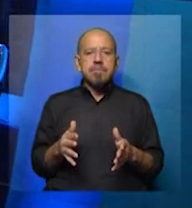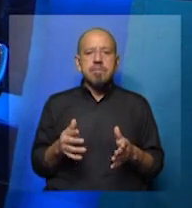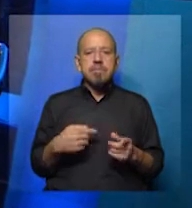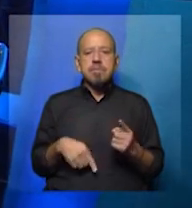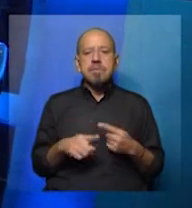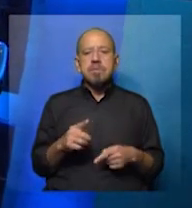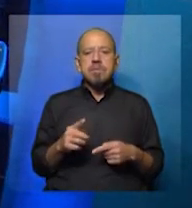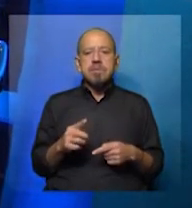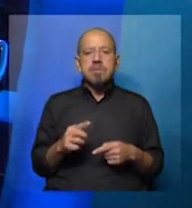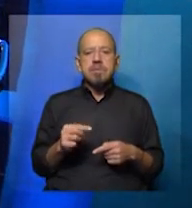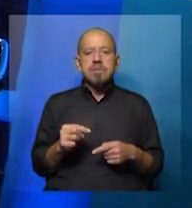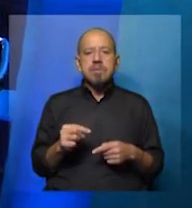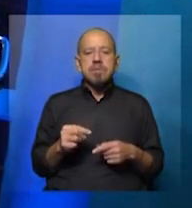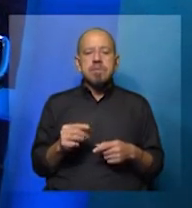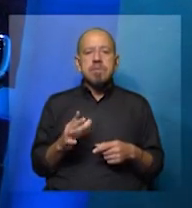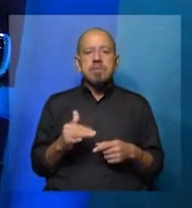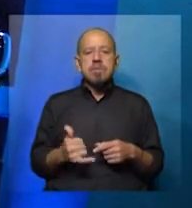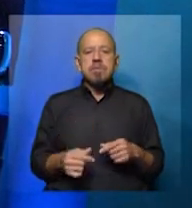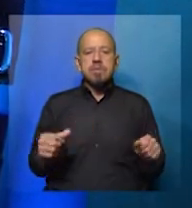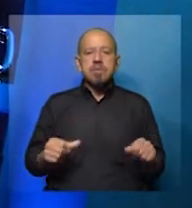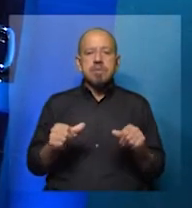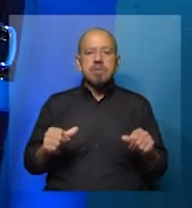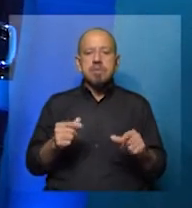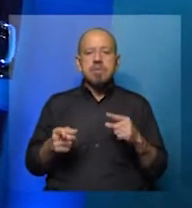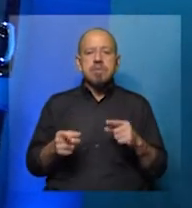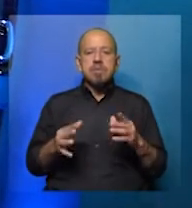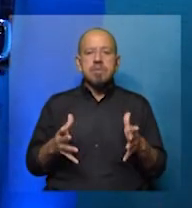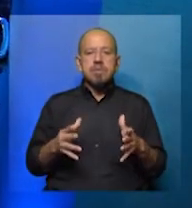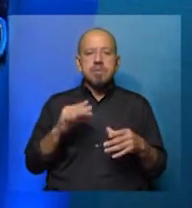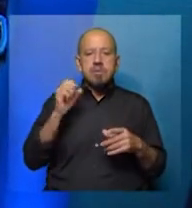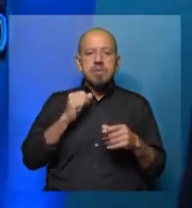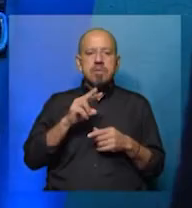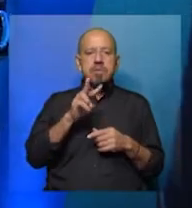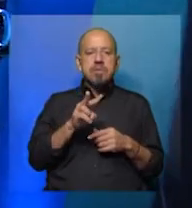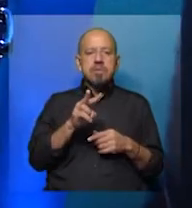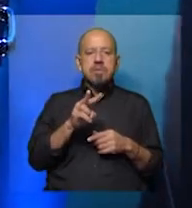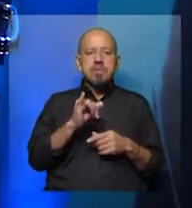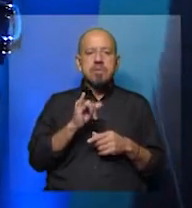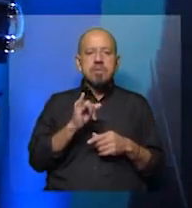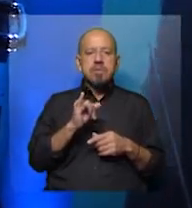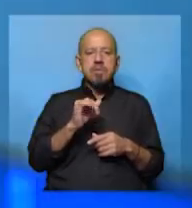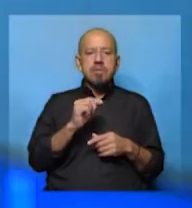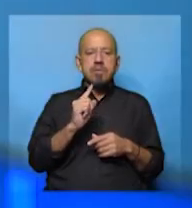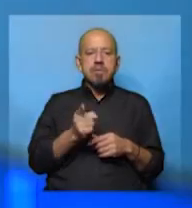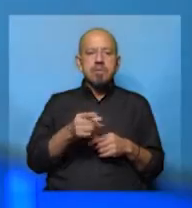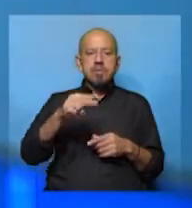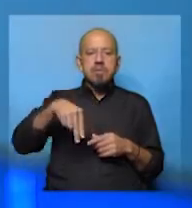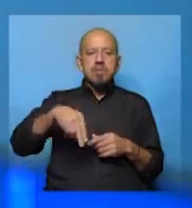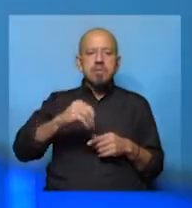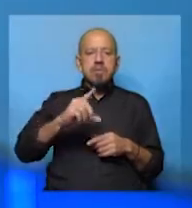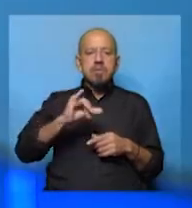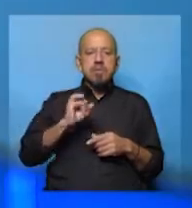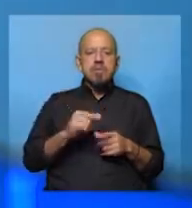obra que debía ser recuerdo la presentación recuerdo a violi que ya no está físicamente